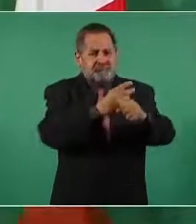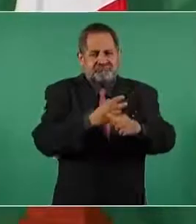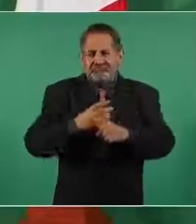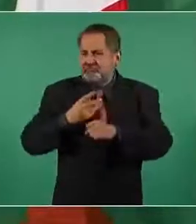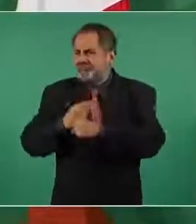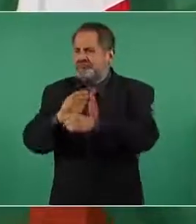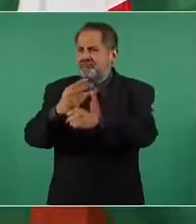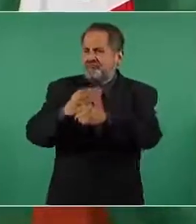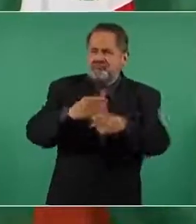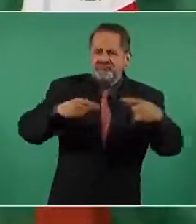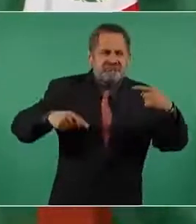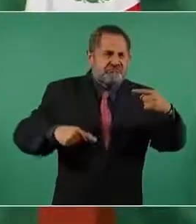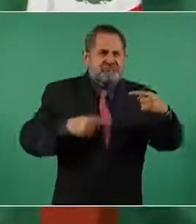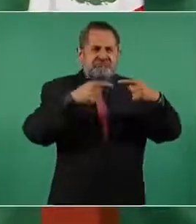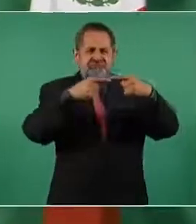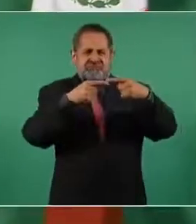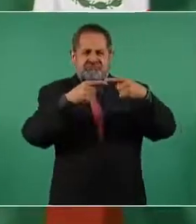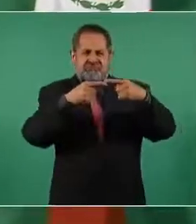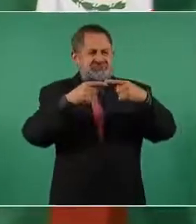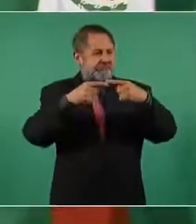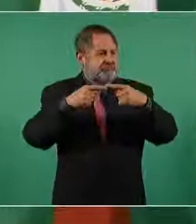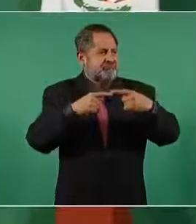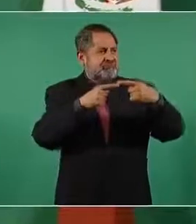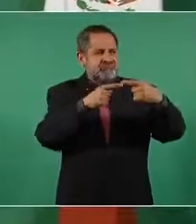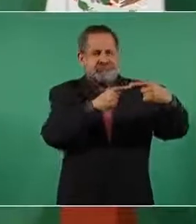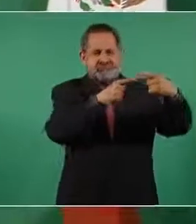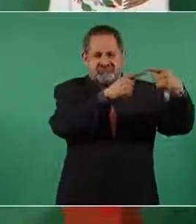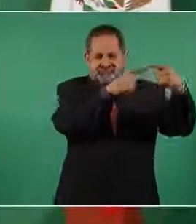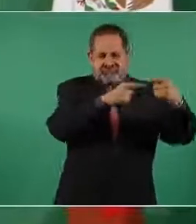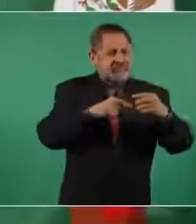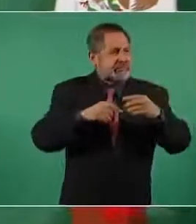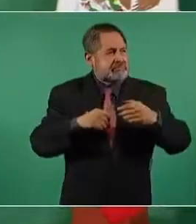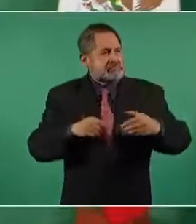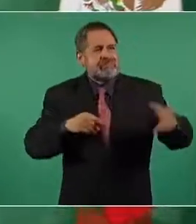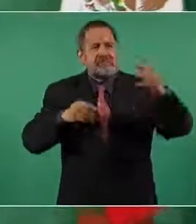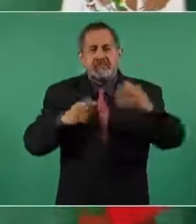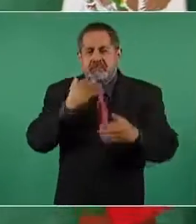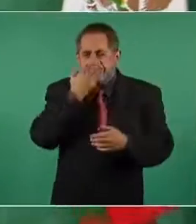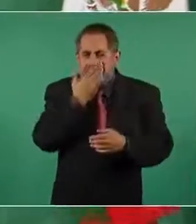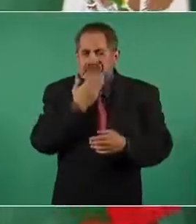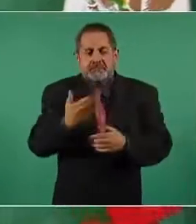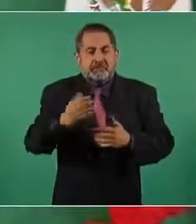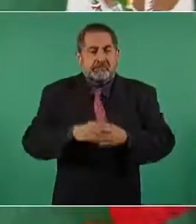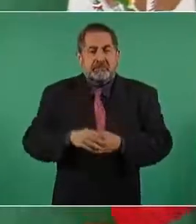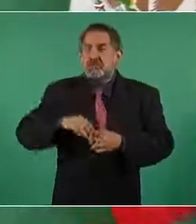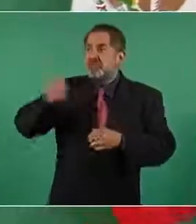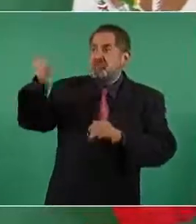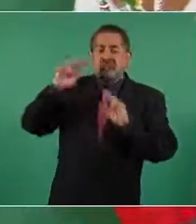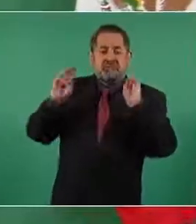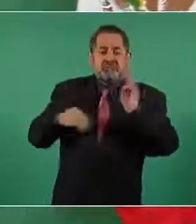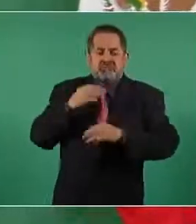Eso es algo extraordinario. No hay en el mundo